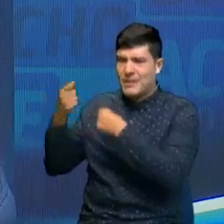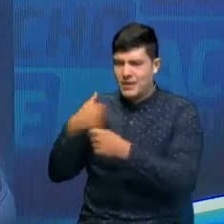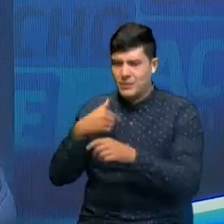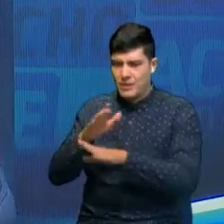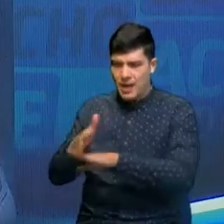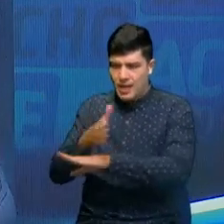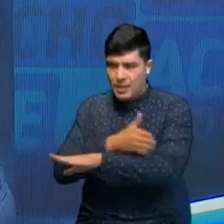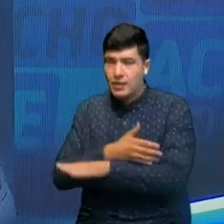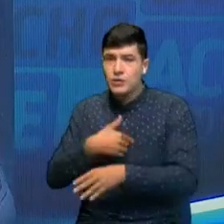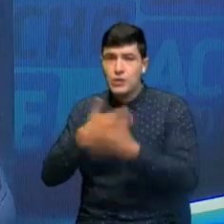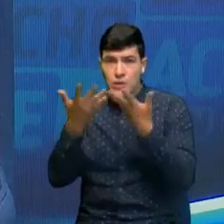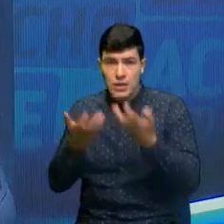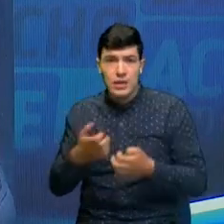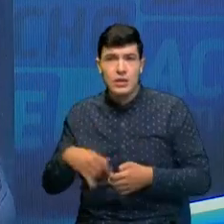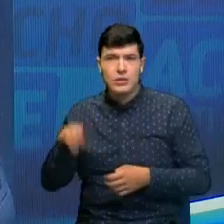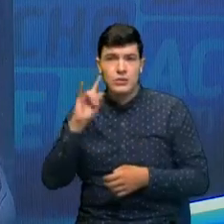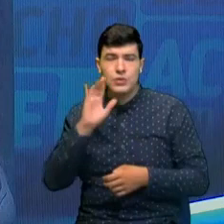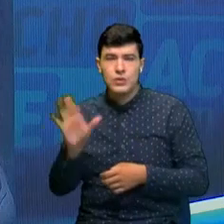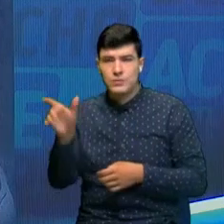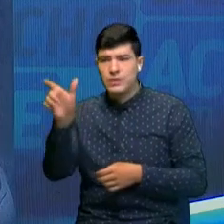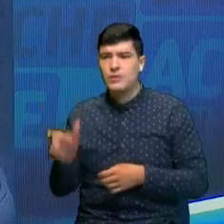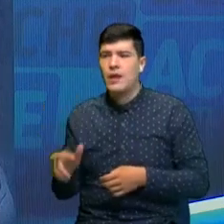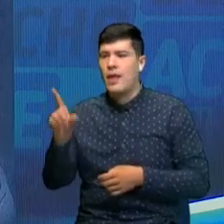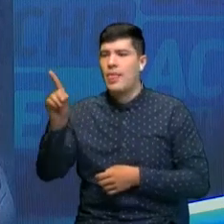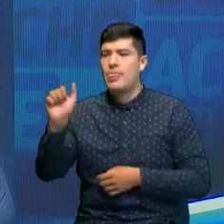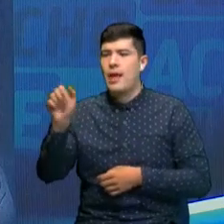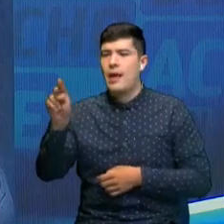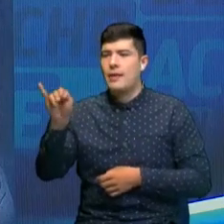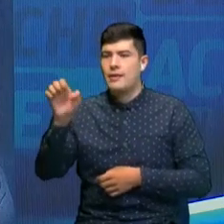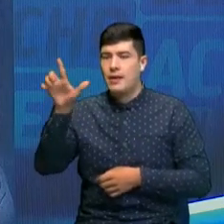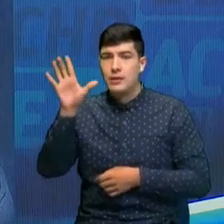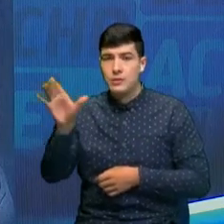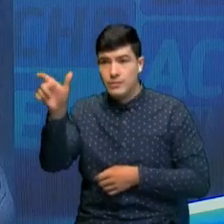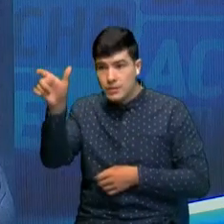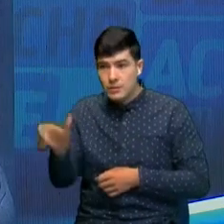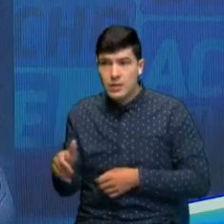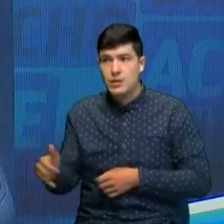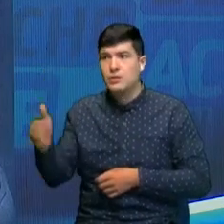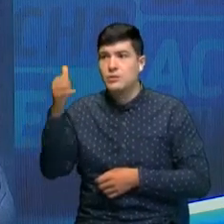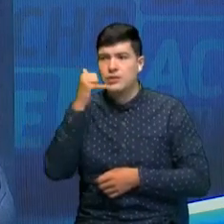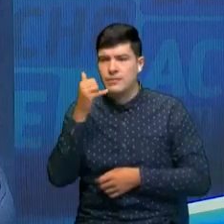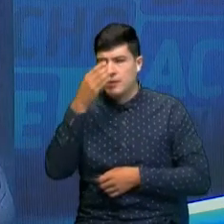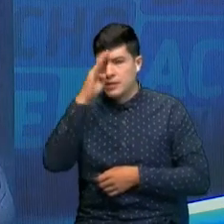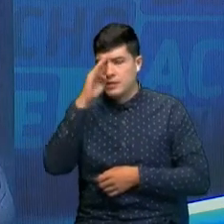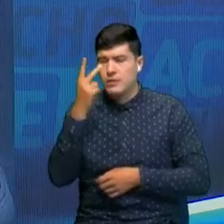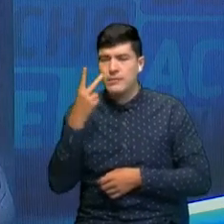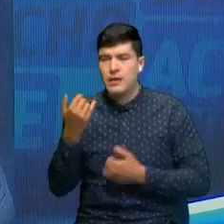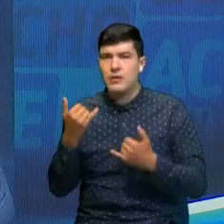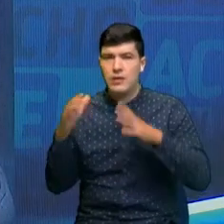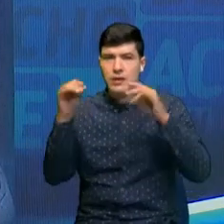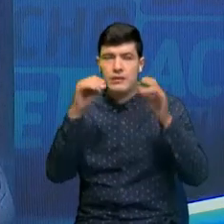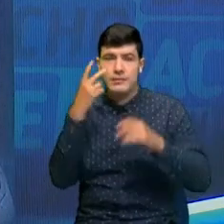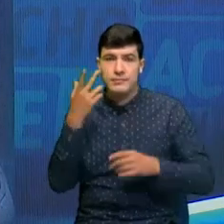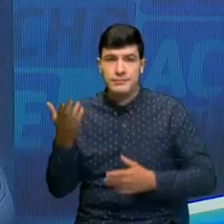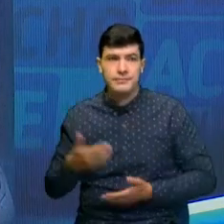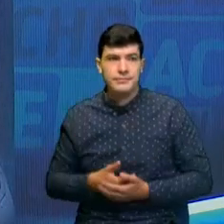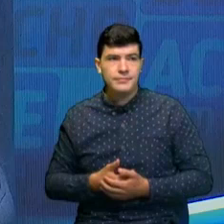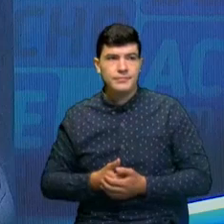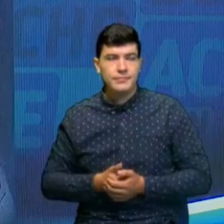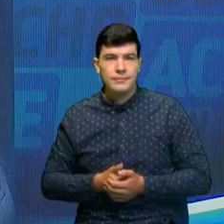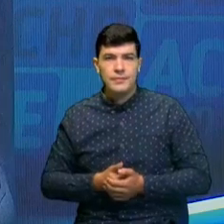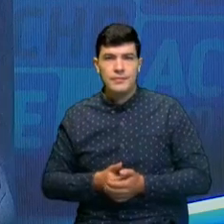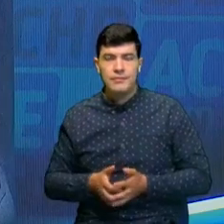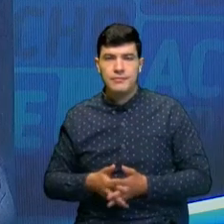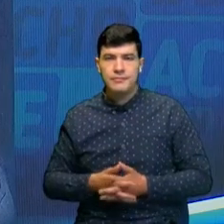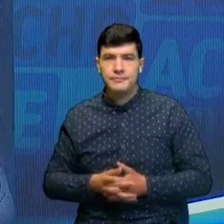yo quiero que escuchemos a don Daniel, que se encuentra en la línea y tiene una inquietud al respecto de la temática del día de hoy. Don Daniel, ¿cómo le va?